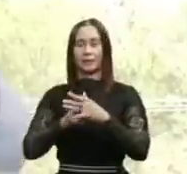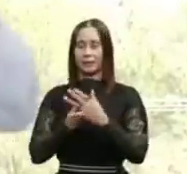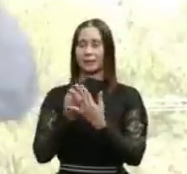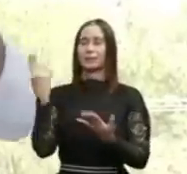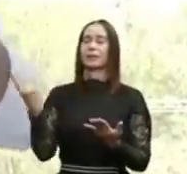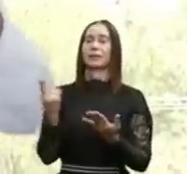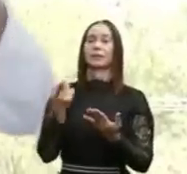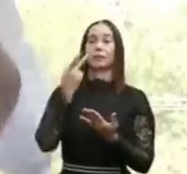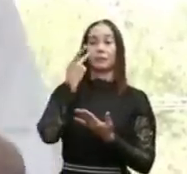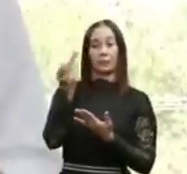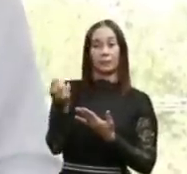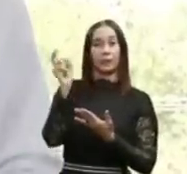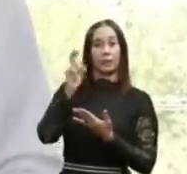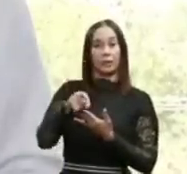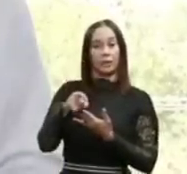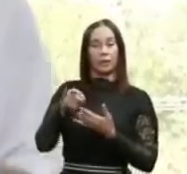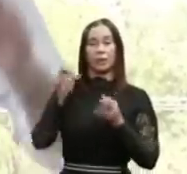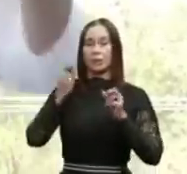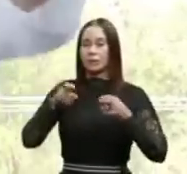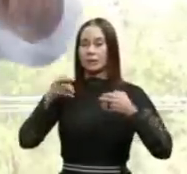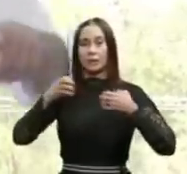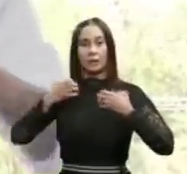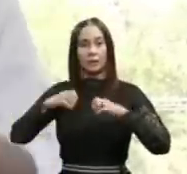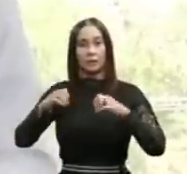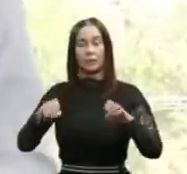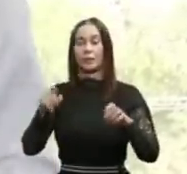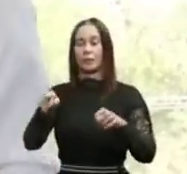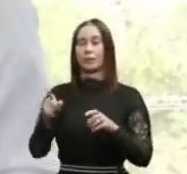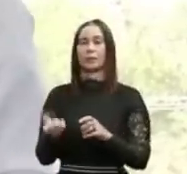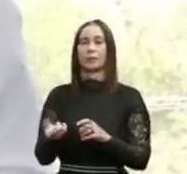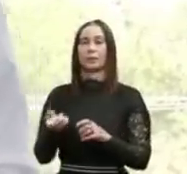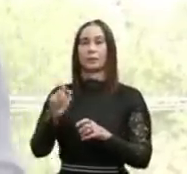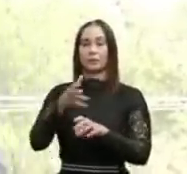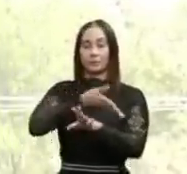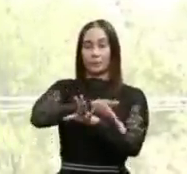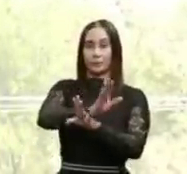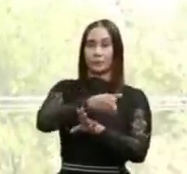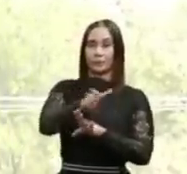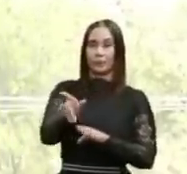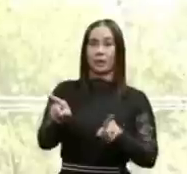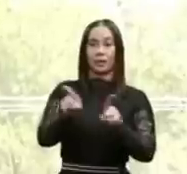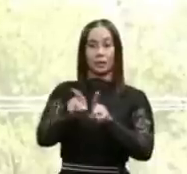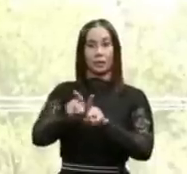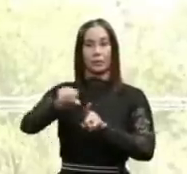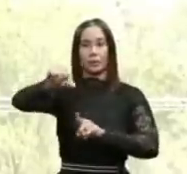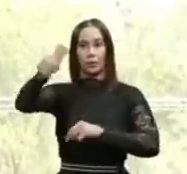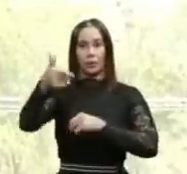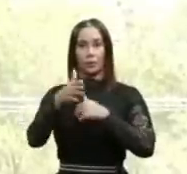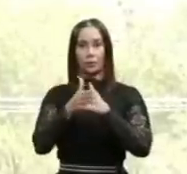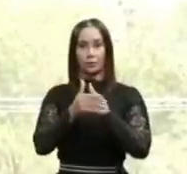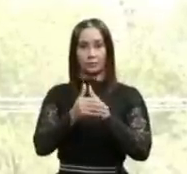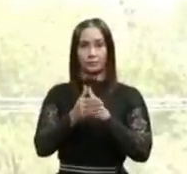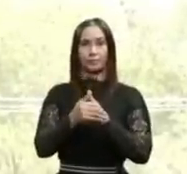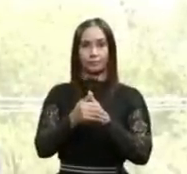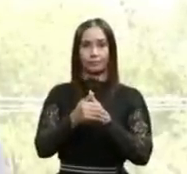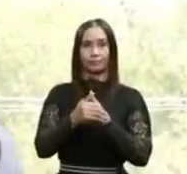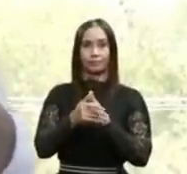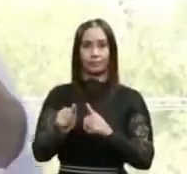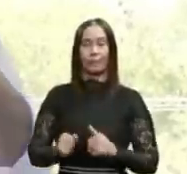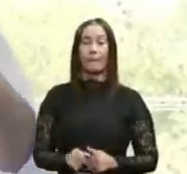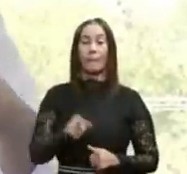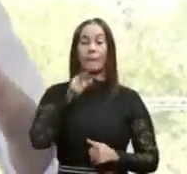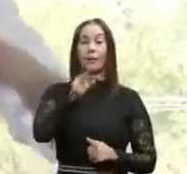la necesidad y la urgencia que tienen por esta vía y también la de Baní. Esto va